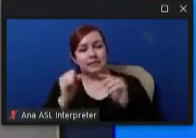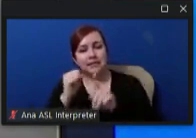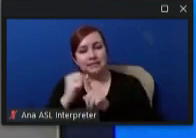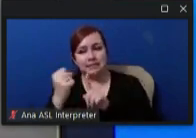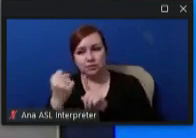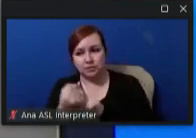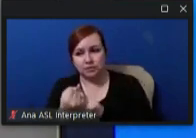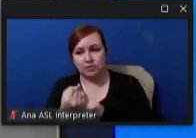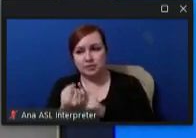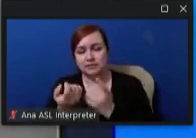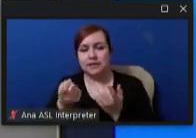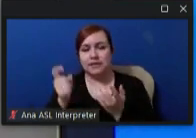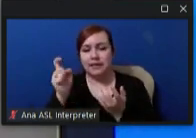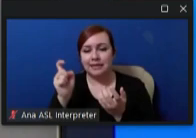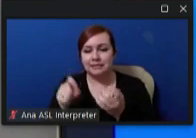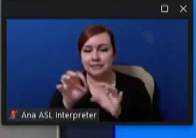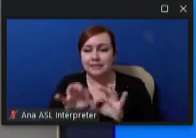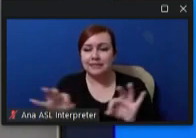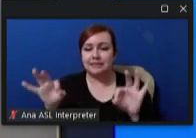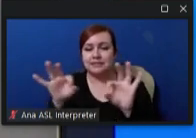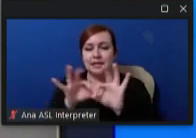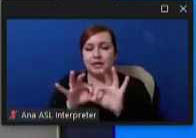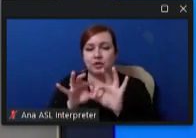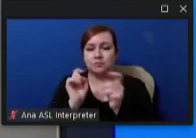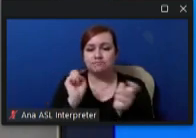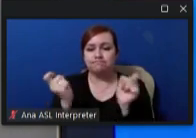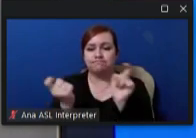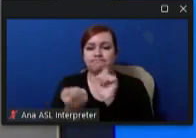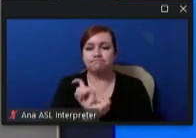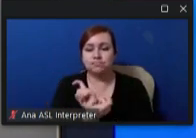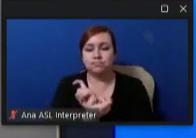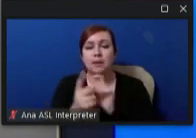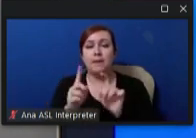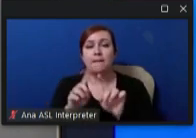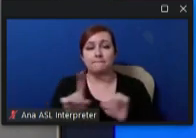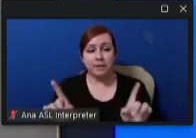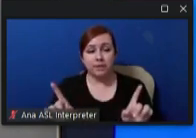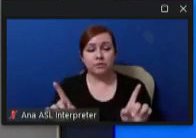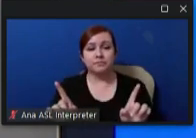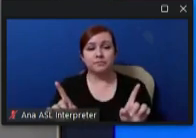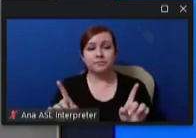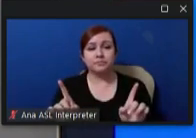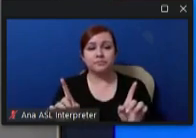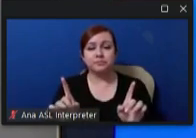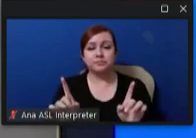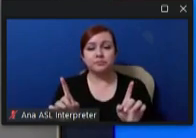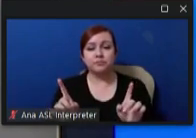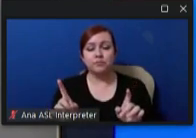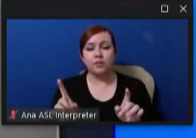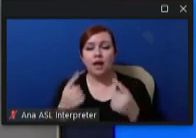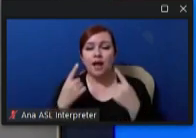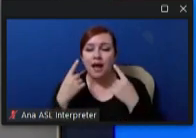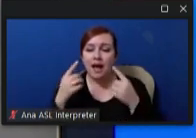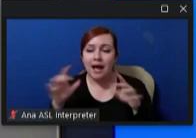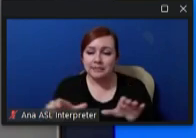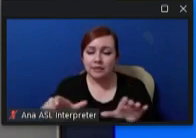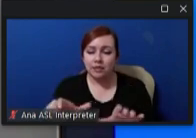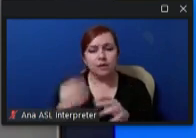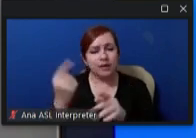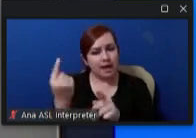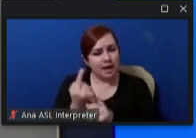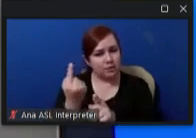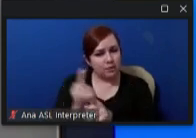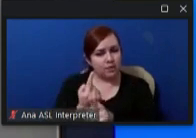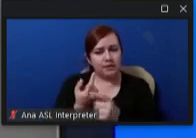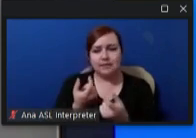necesario intentar revertir a través de políticas públicas, sino además hacerlo en forma adecuada, es decir, en todo el territorio,